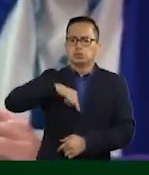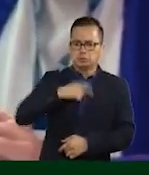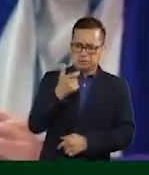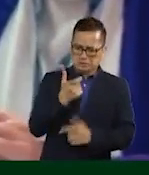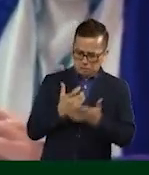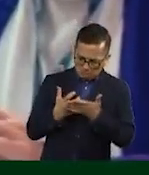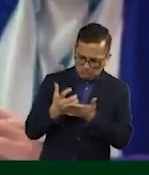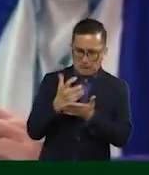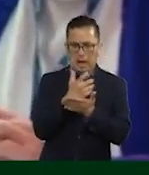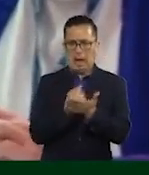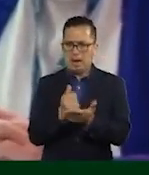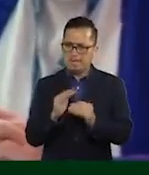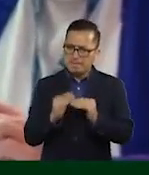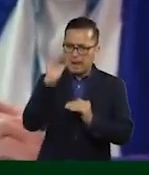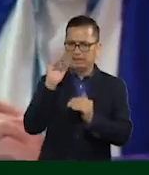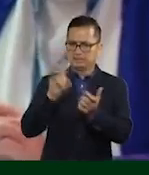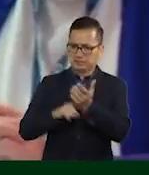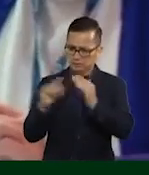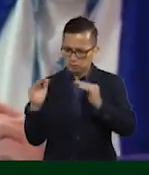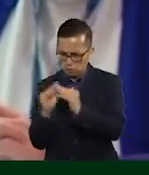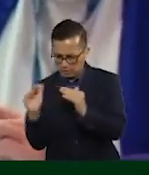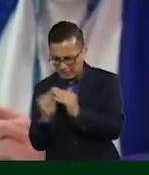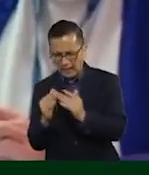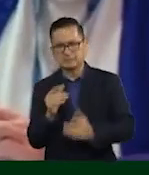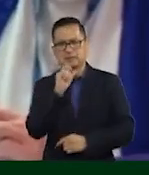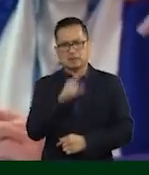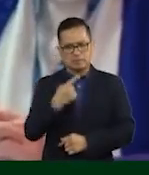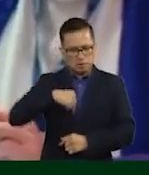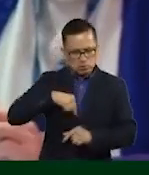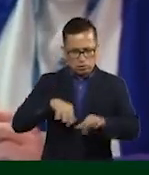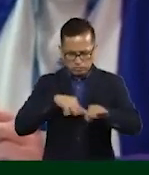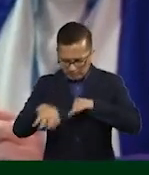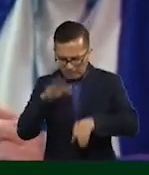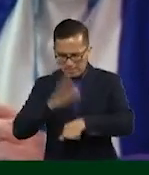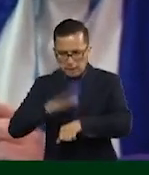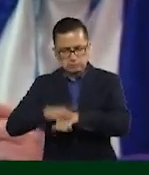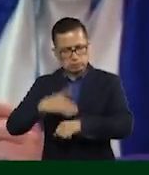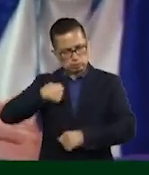especialmente en el hogar, y se contribuye también a la riqueza con la fuerza laboral de las mujeres a nuestros países.